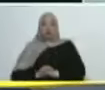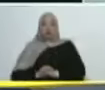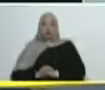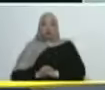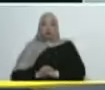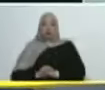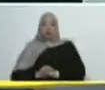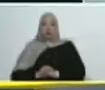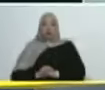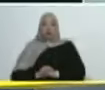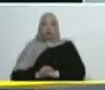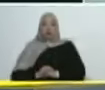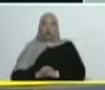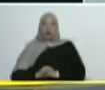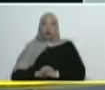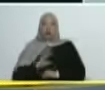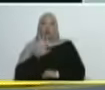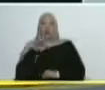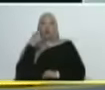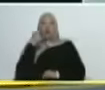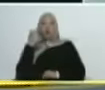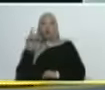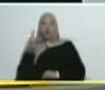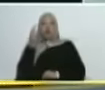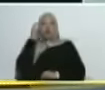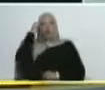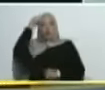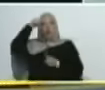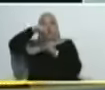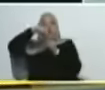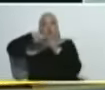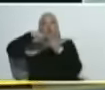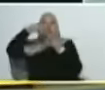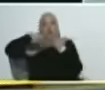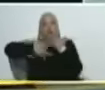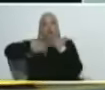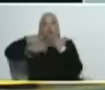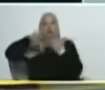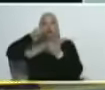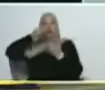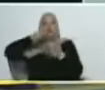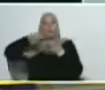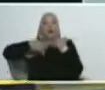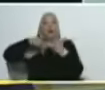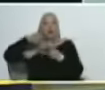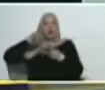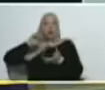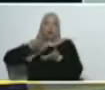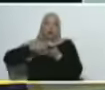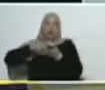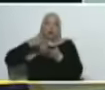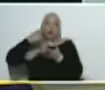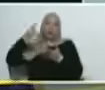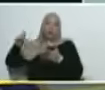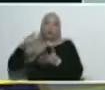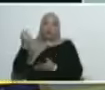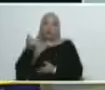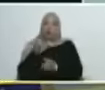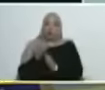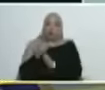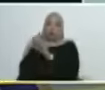Cinco generaciones, un solo camino, un solo proyecto, un solo plan, un solo